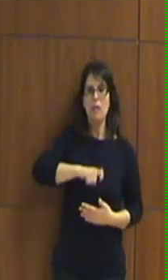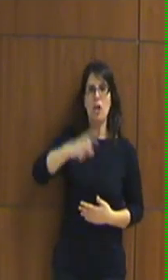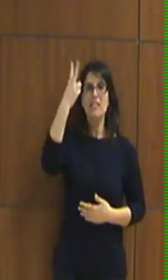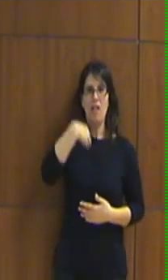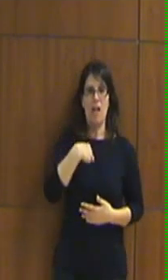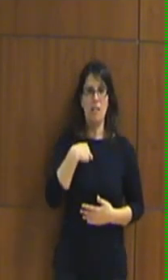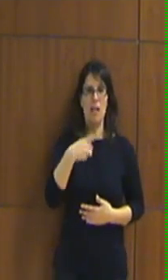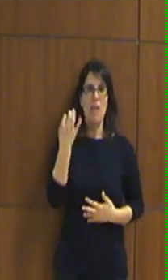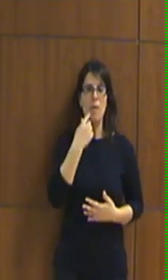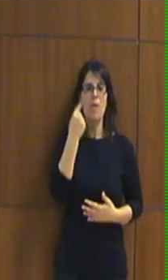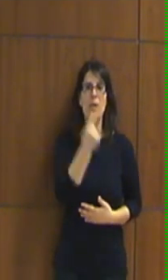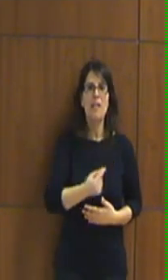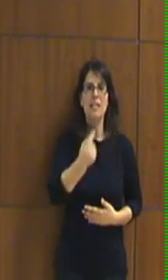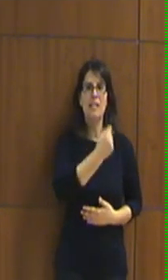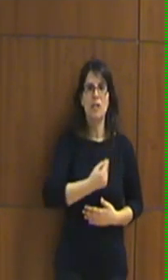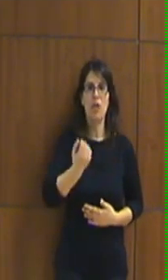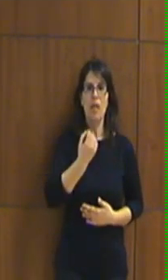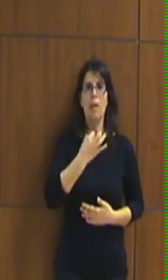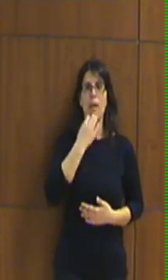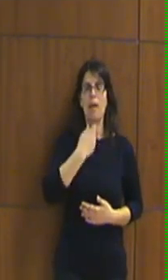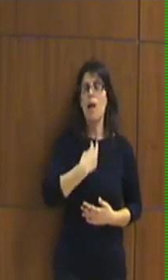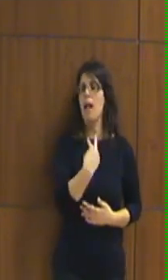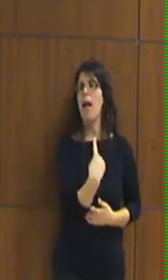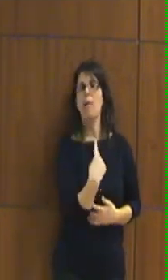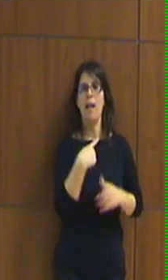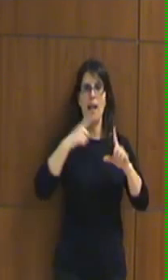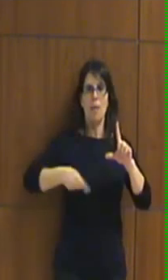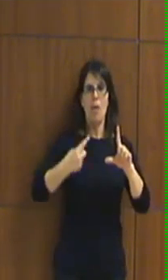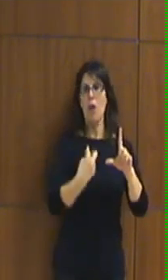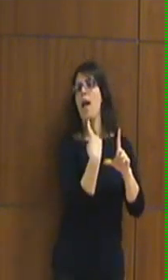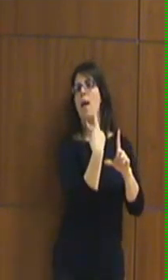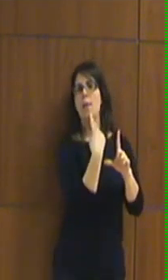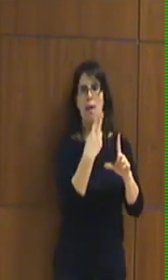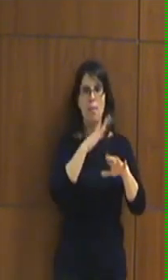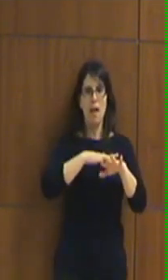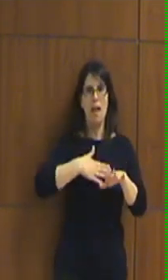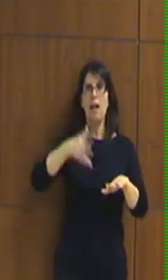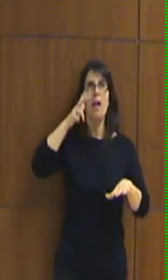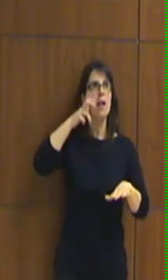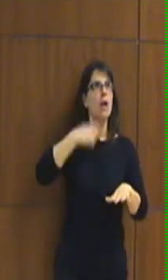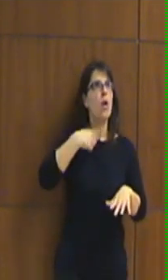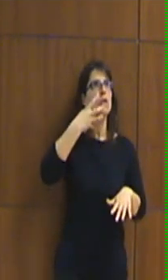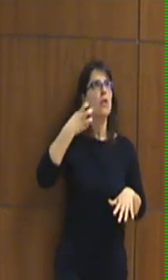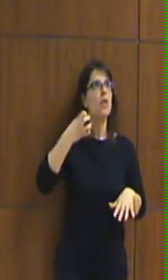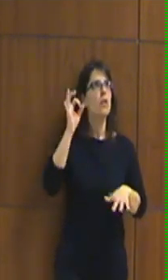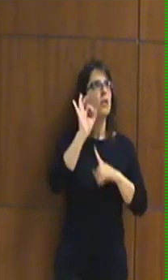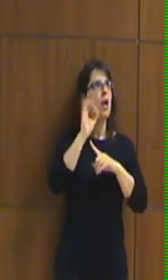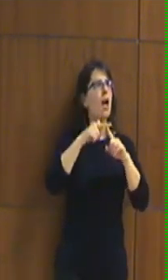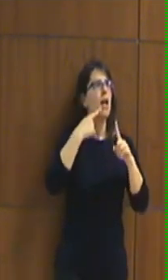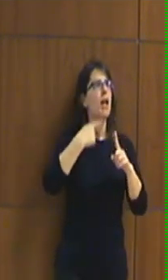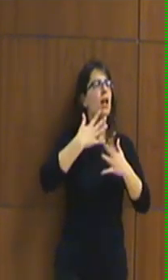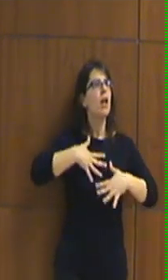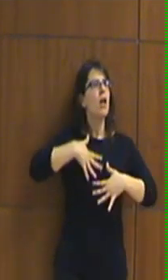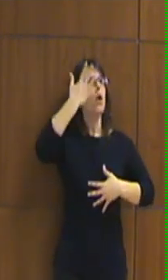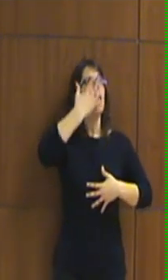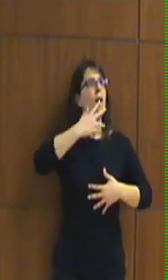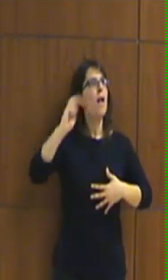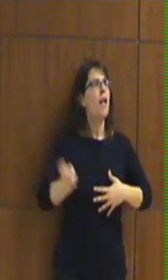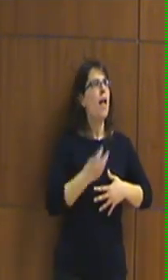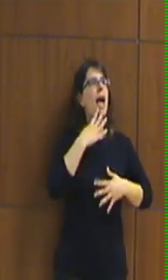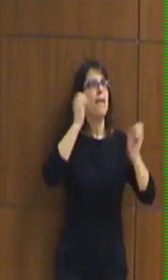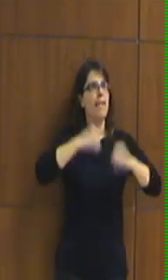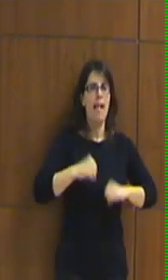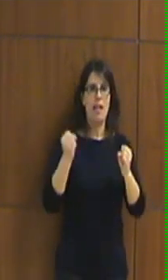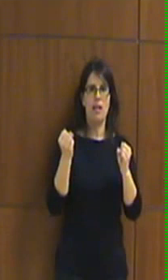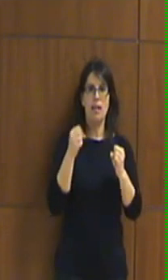diga, puesto 400 grados y ropa de color, yo qué sé. Es decir, todo es fácil hacer si se hace desde el principio.